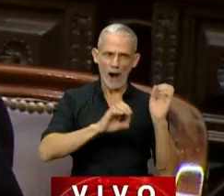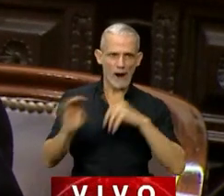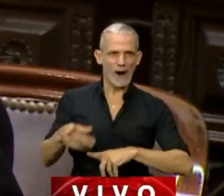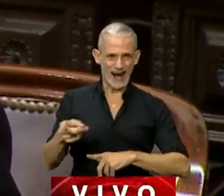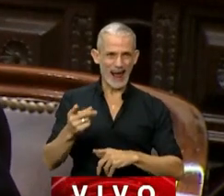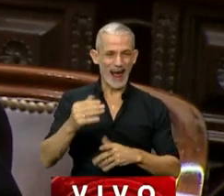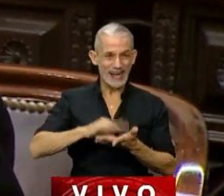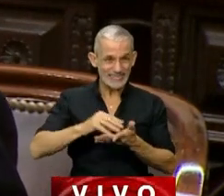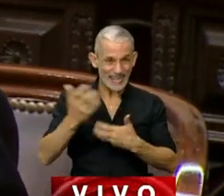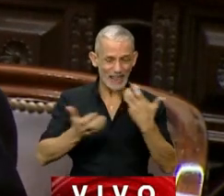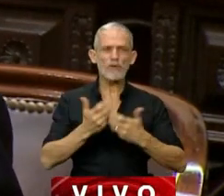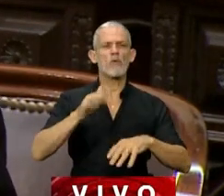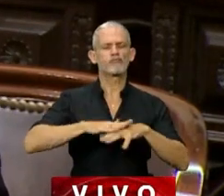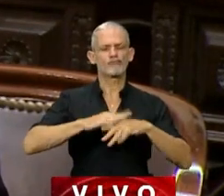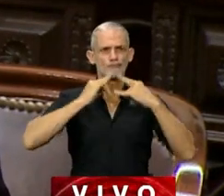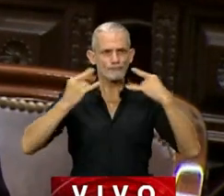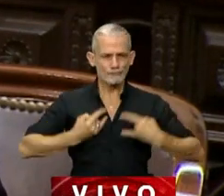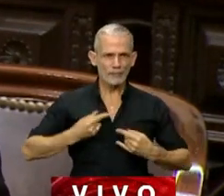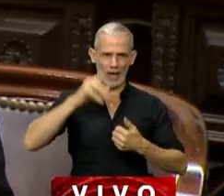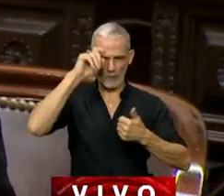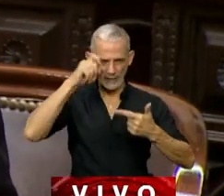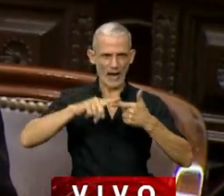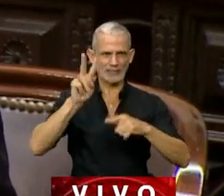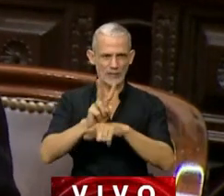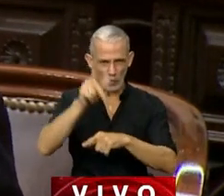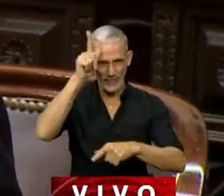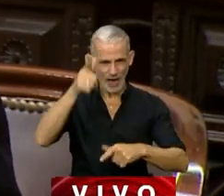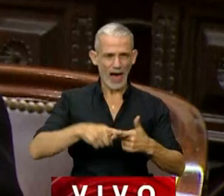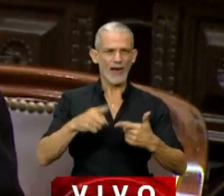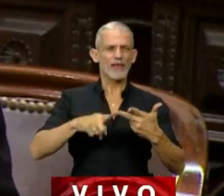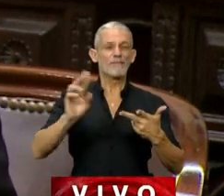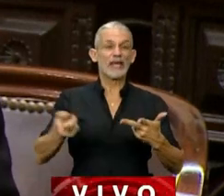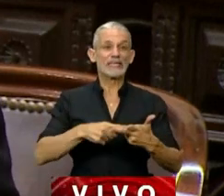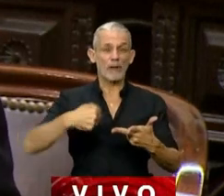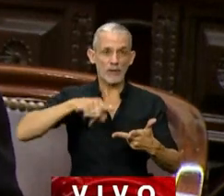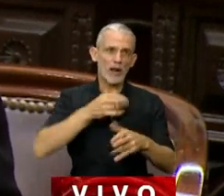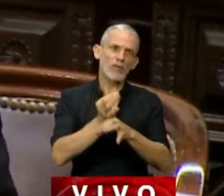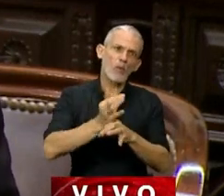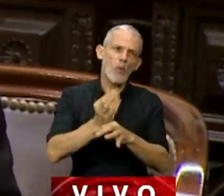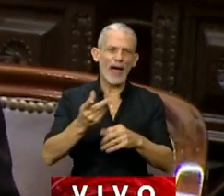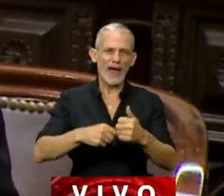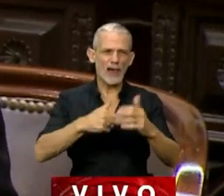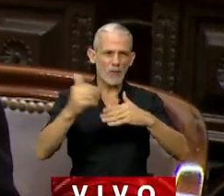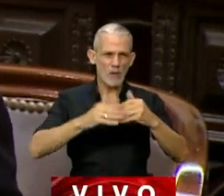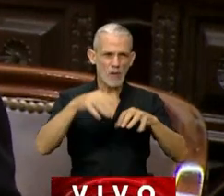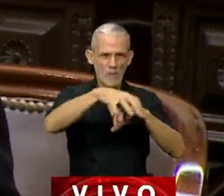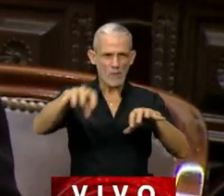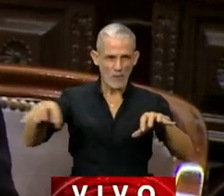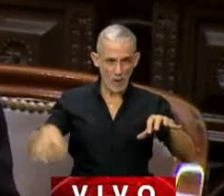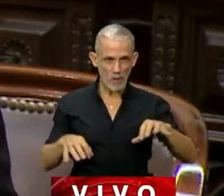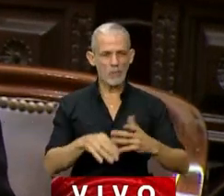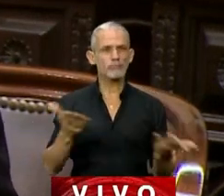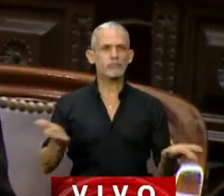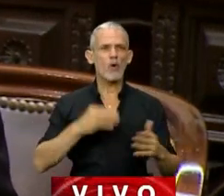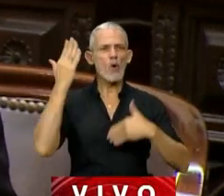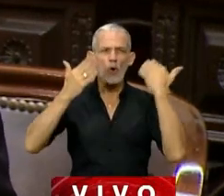regiones, tengamos que hacernos cargo de la salud, de la seguridad, también por supuesto de la educación, de la infraestructura, de